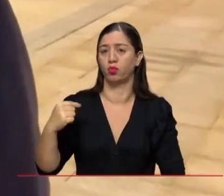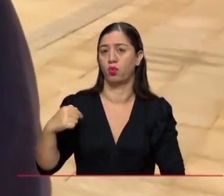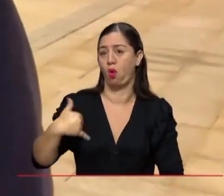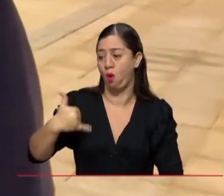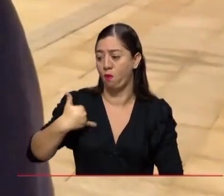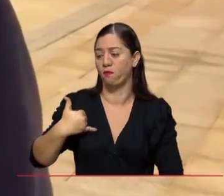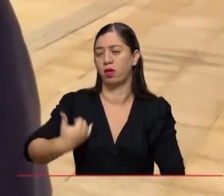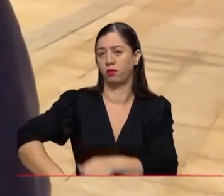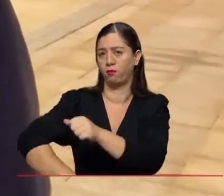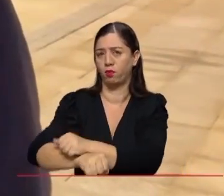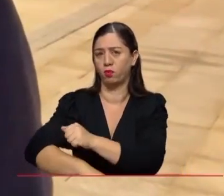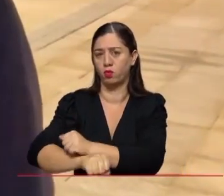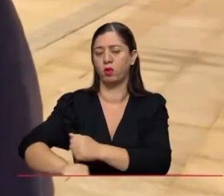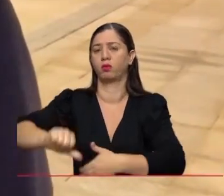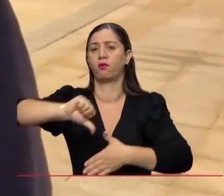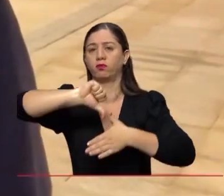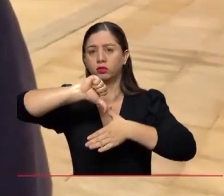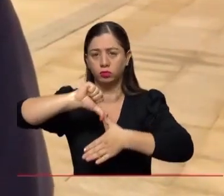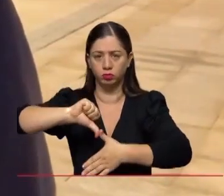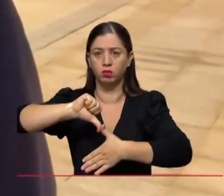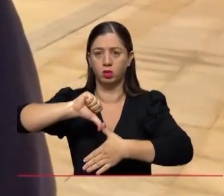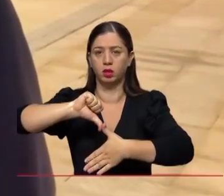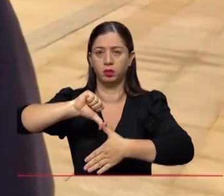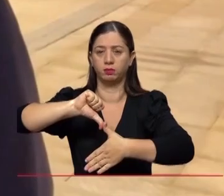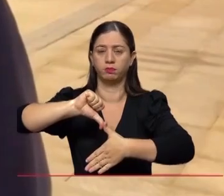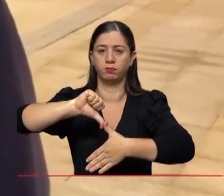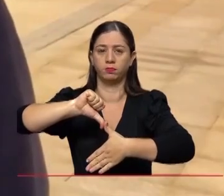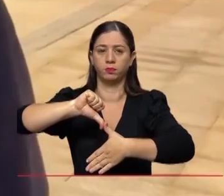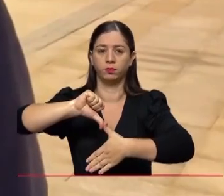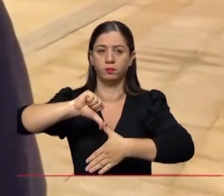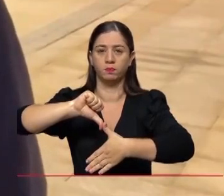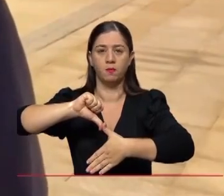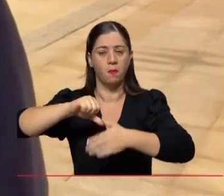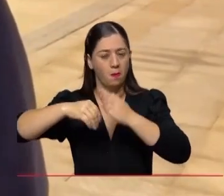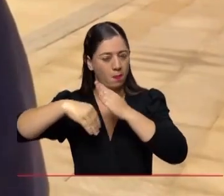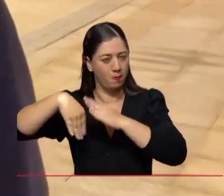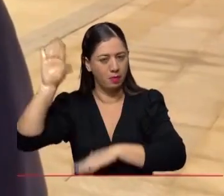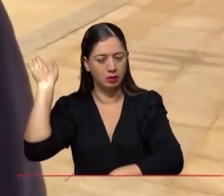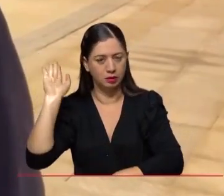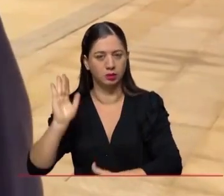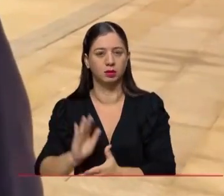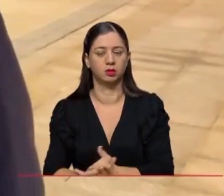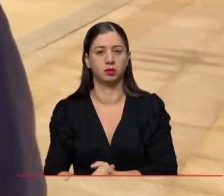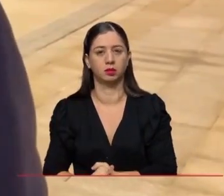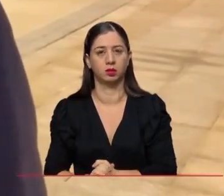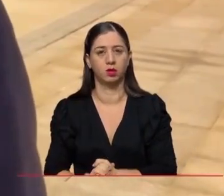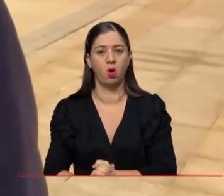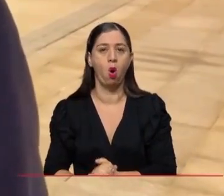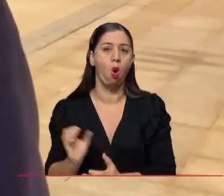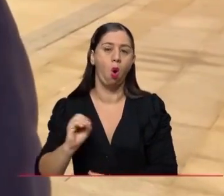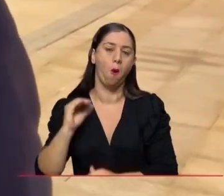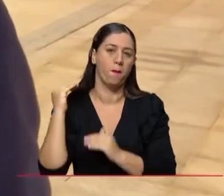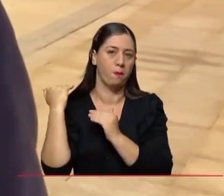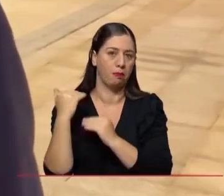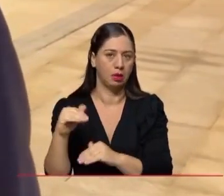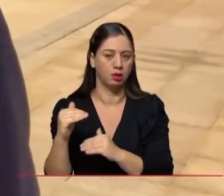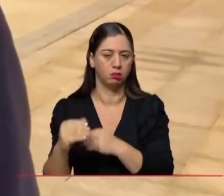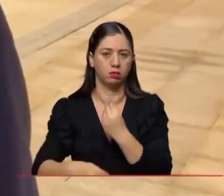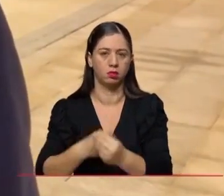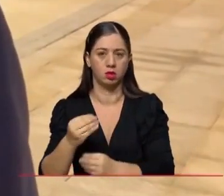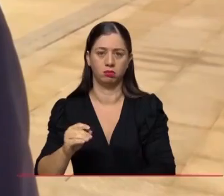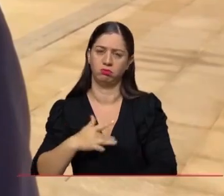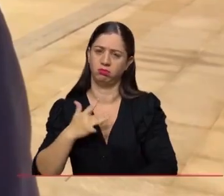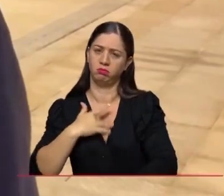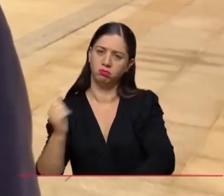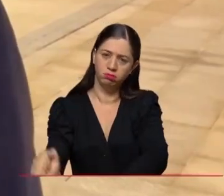en Sudamérica. Todo eso, lo más que puede hacer, o digamos lo mínimo que puede hacer, es una gran